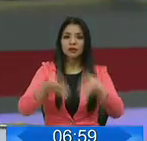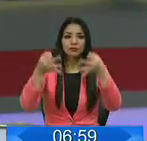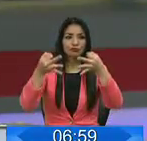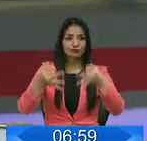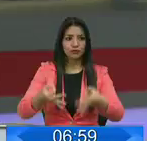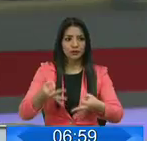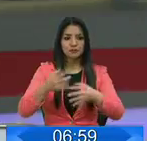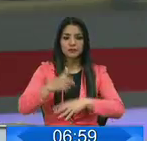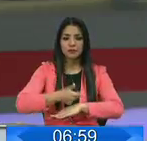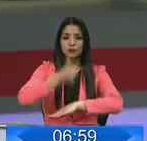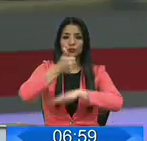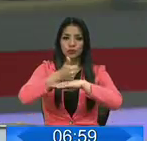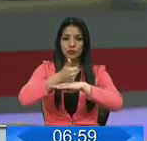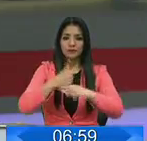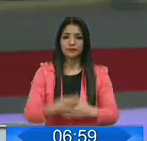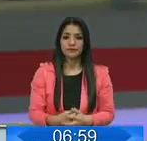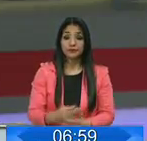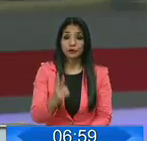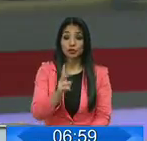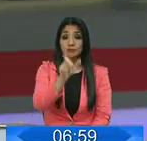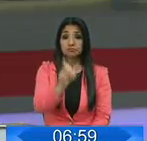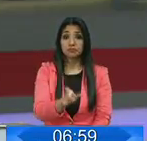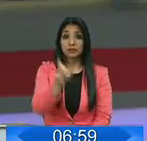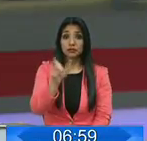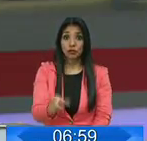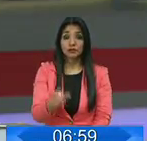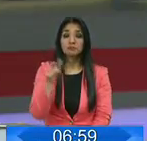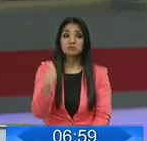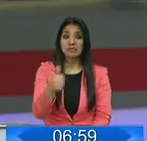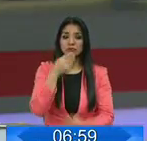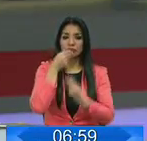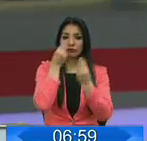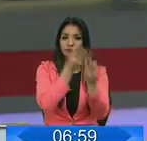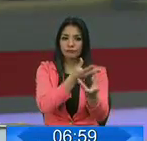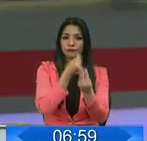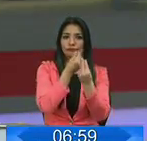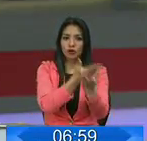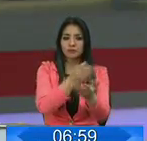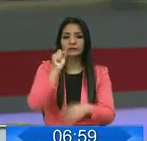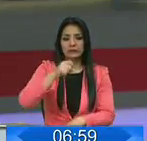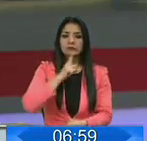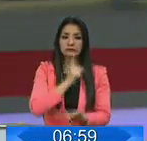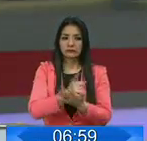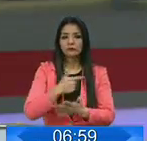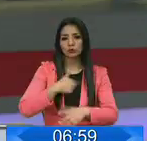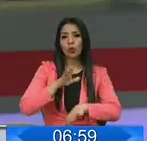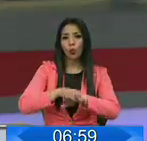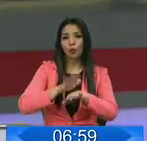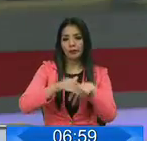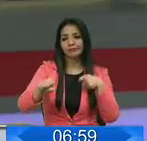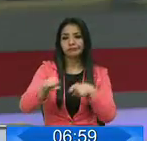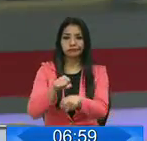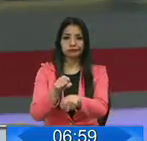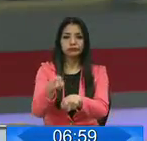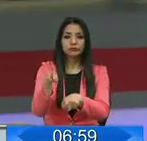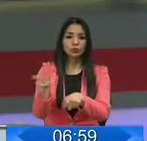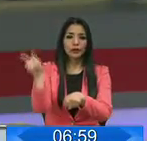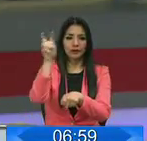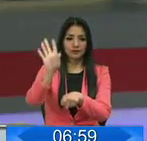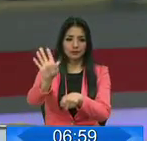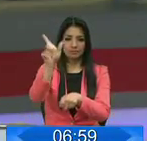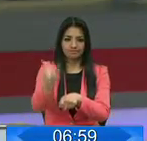las autoridades. 2 de los aprendidos habrían confesado en sus versiones ser los agresores del turista extranjero. Le